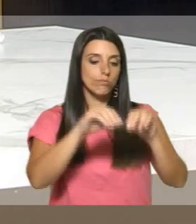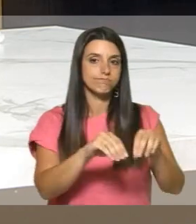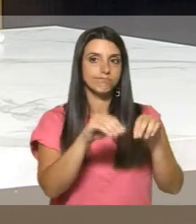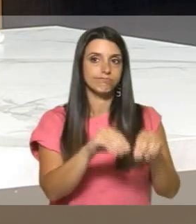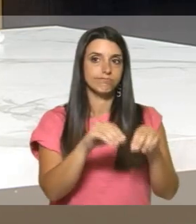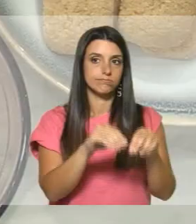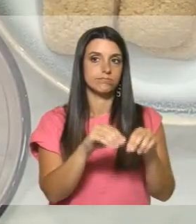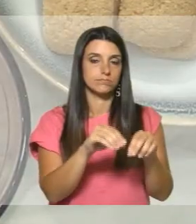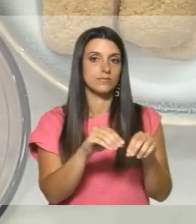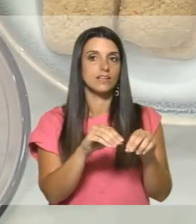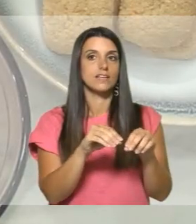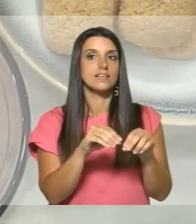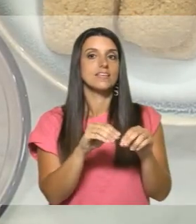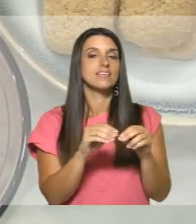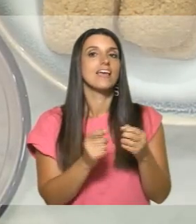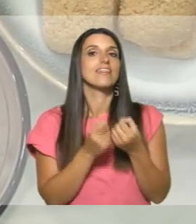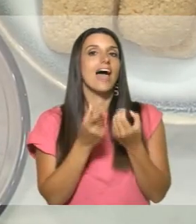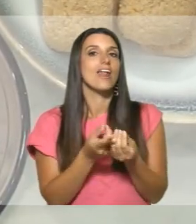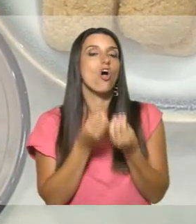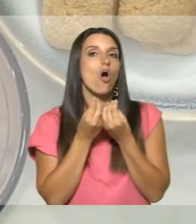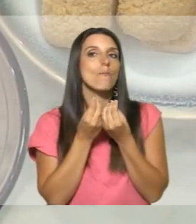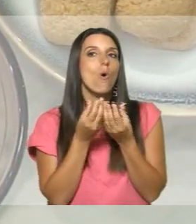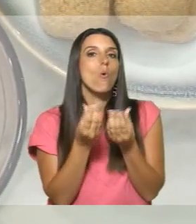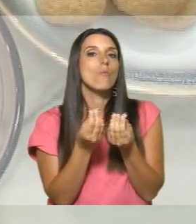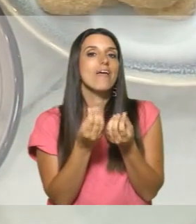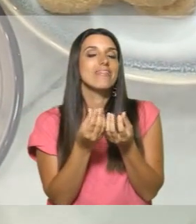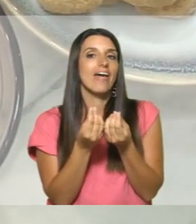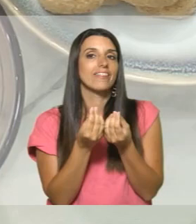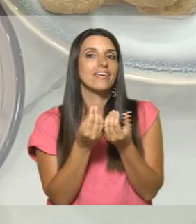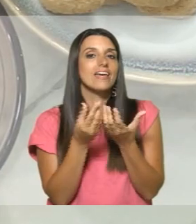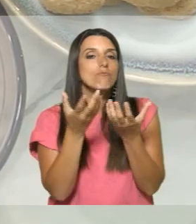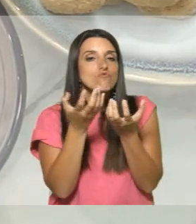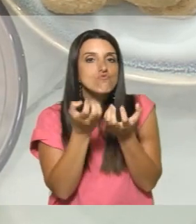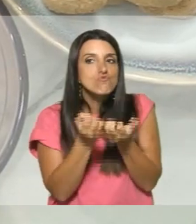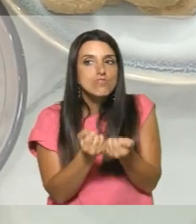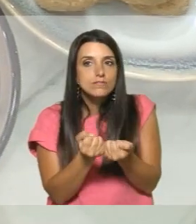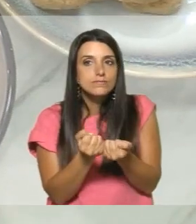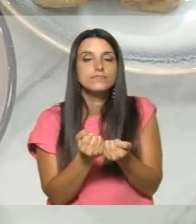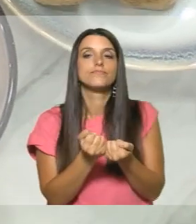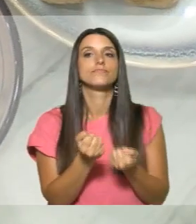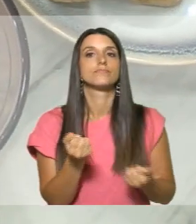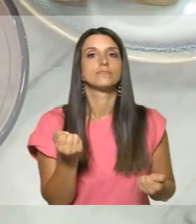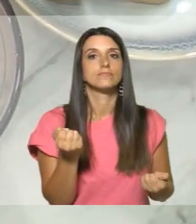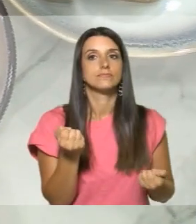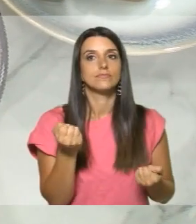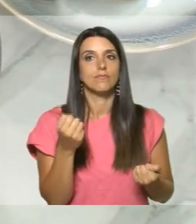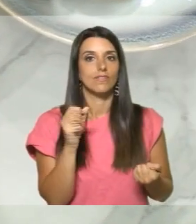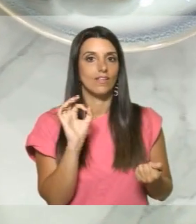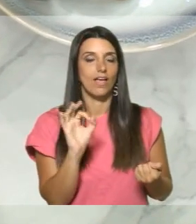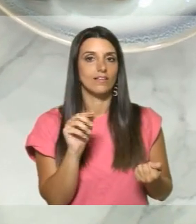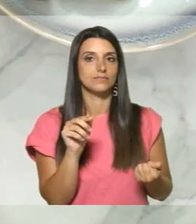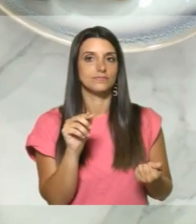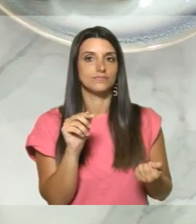sumergirlos. Y darle, que le dé un poquito de tiempo para absorber todo. Vamos a ir así con